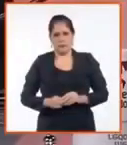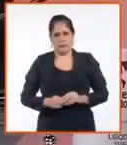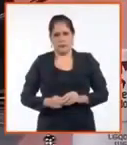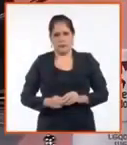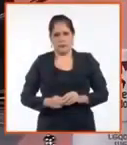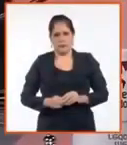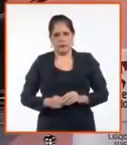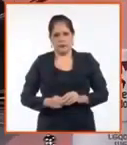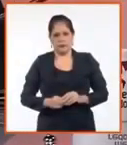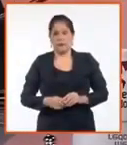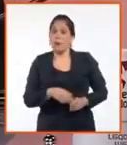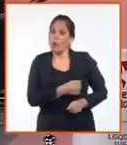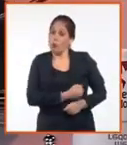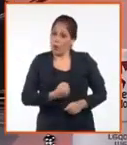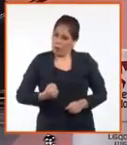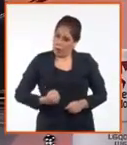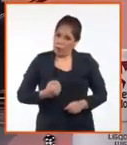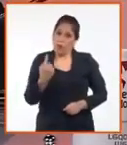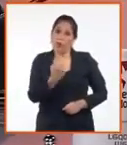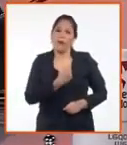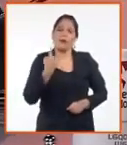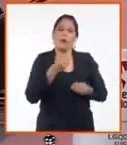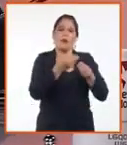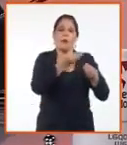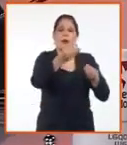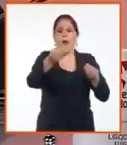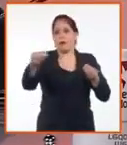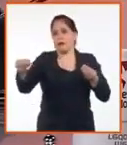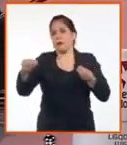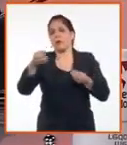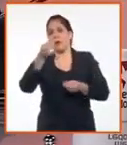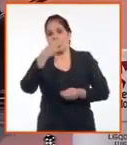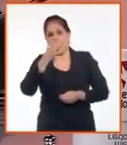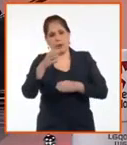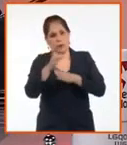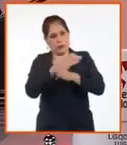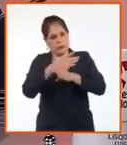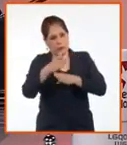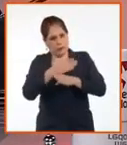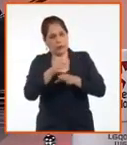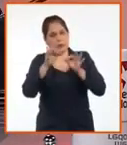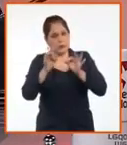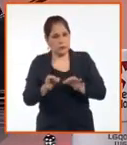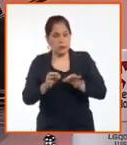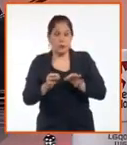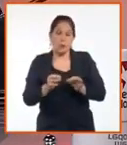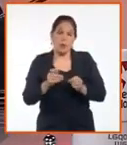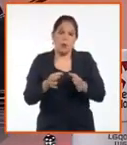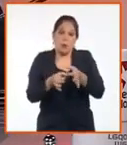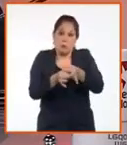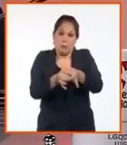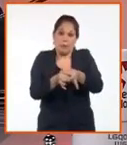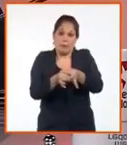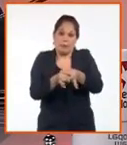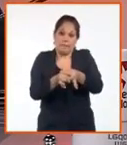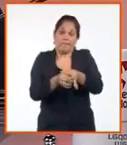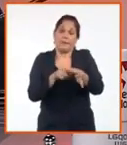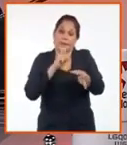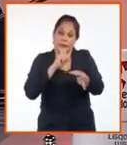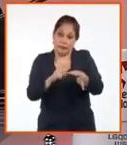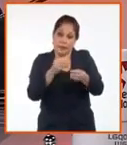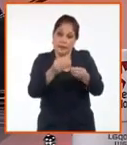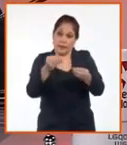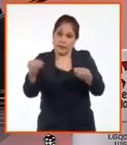bueno un esfuerzo extraordinario para distribuir esos medicamentos y cuando hay pocos o hay menos por supuesto también el